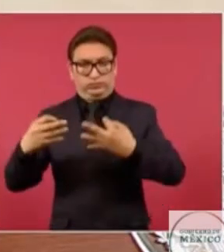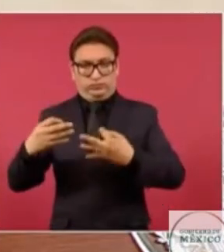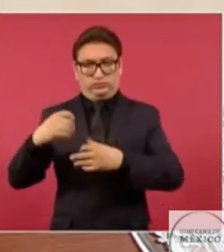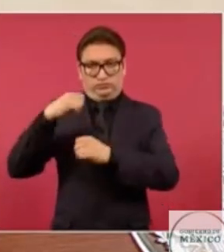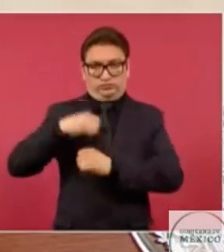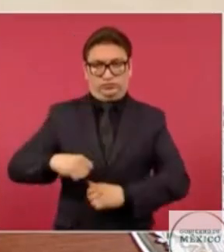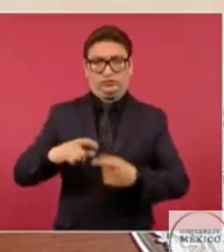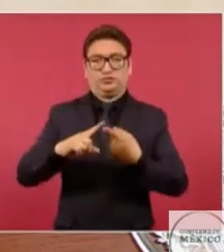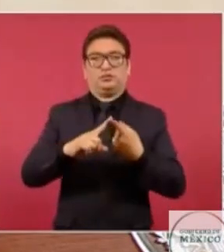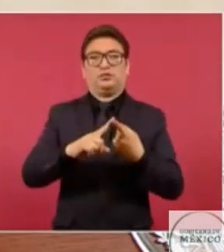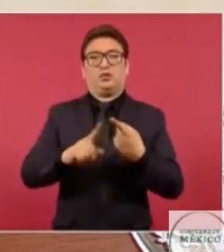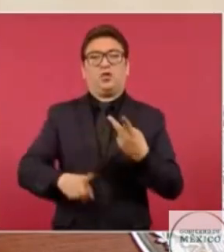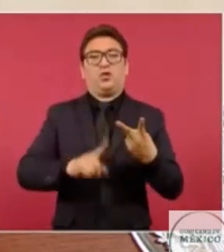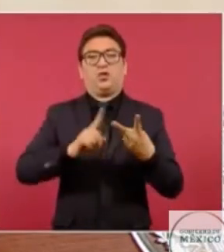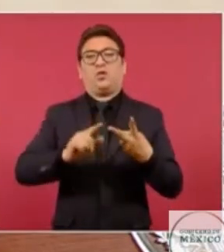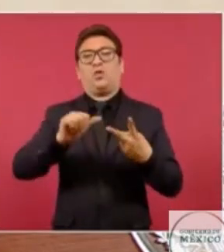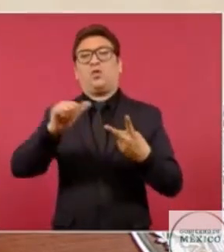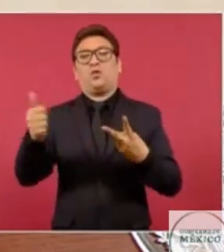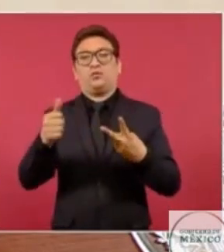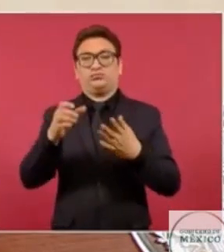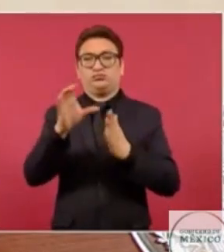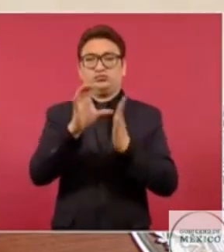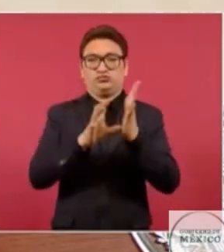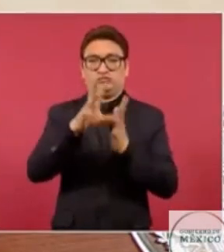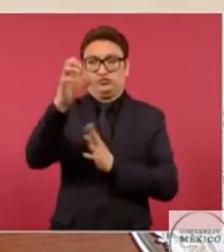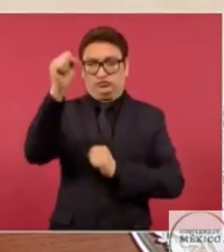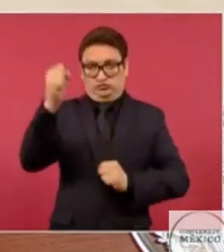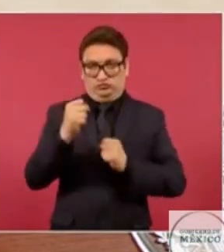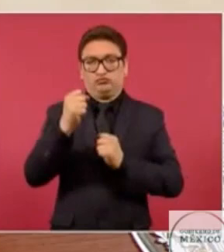o reformar la Constitución.